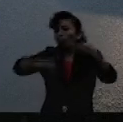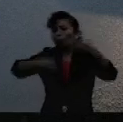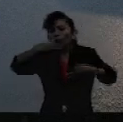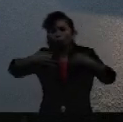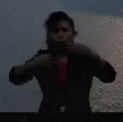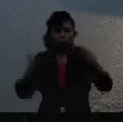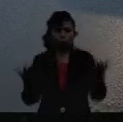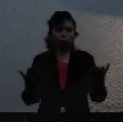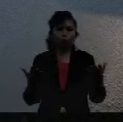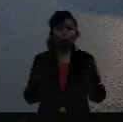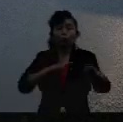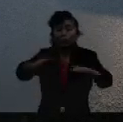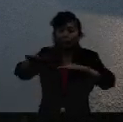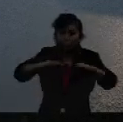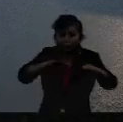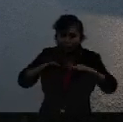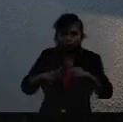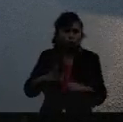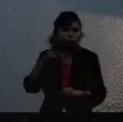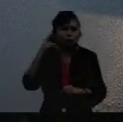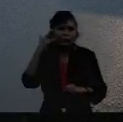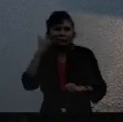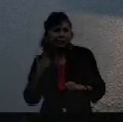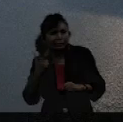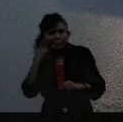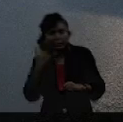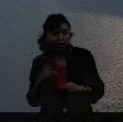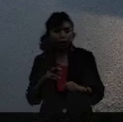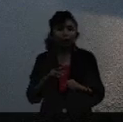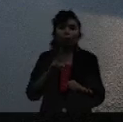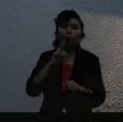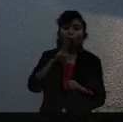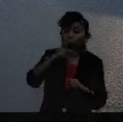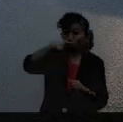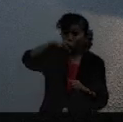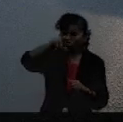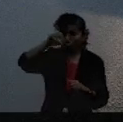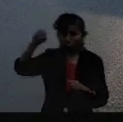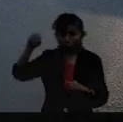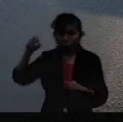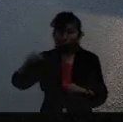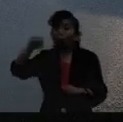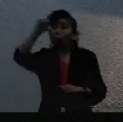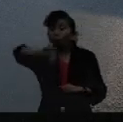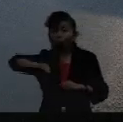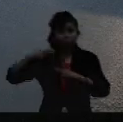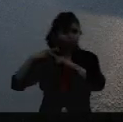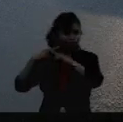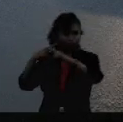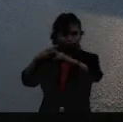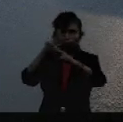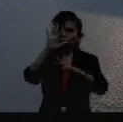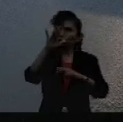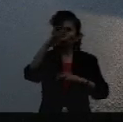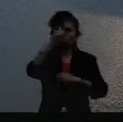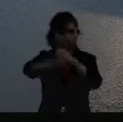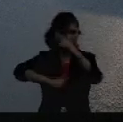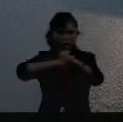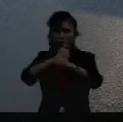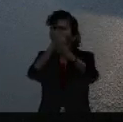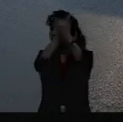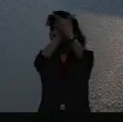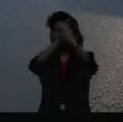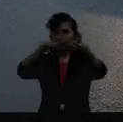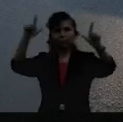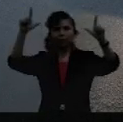sostenible trabajemos sin descanso por un mejor quint anar hoy festejamos 50 años como estado libre y